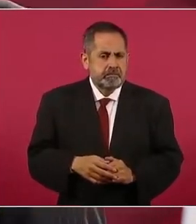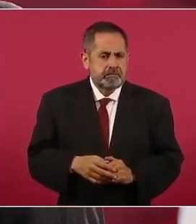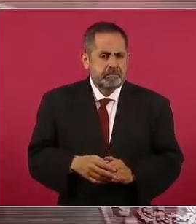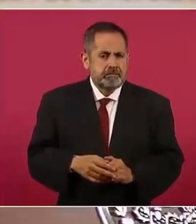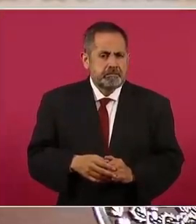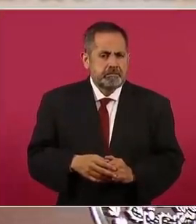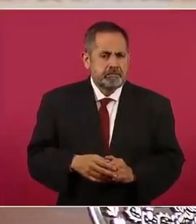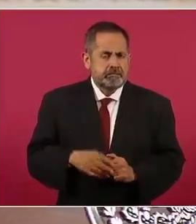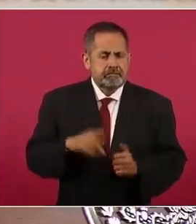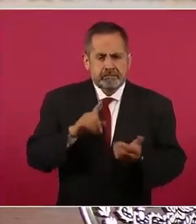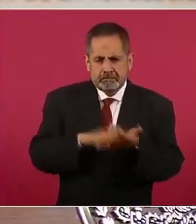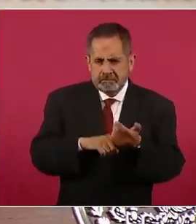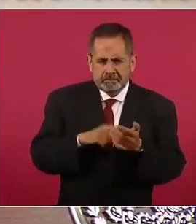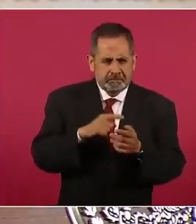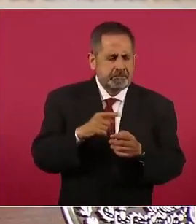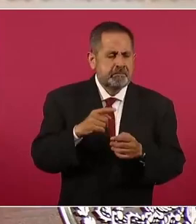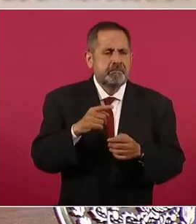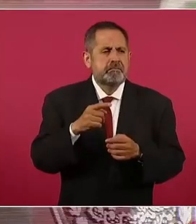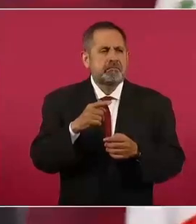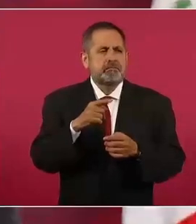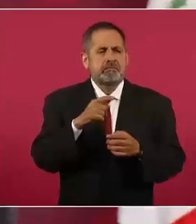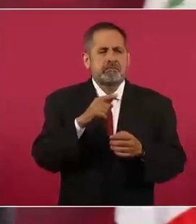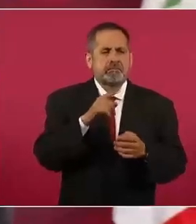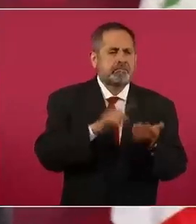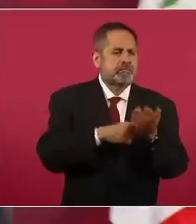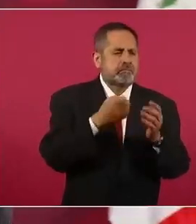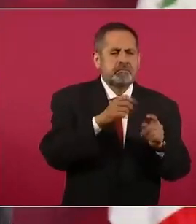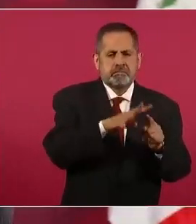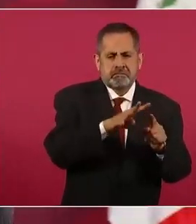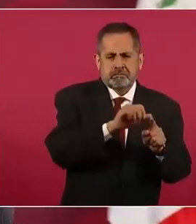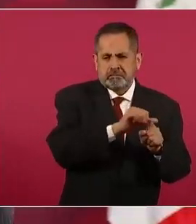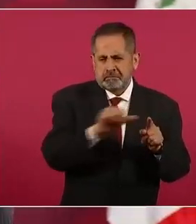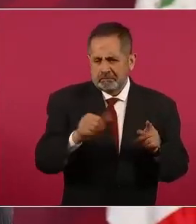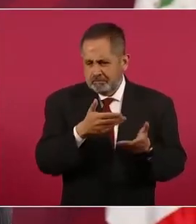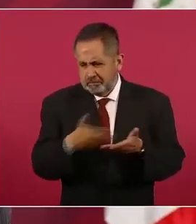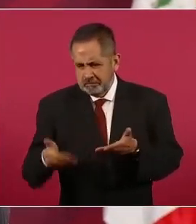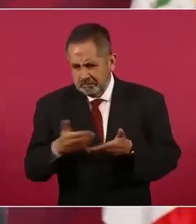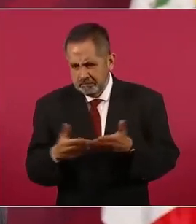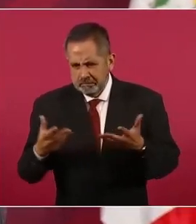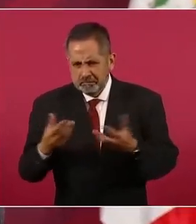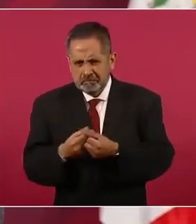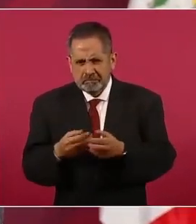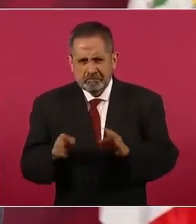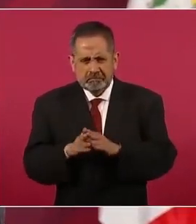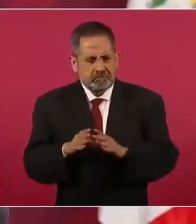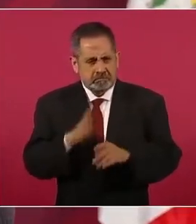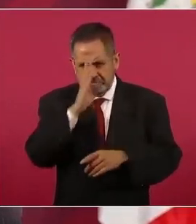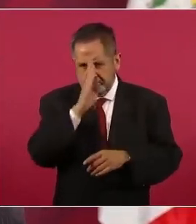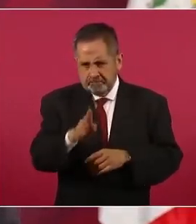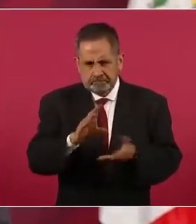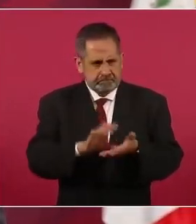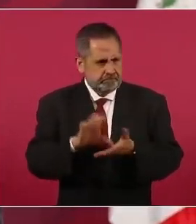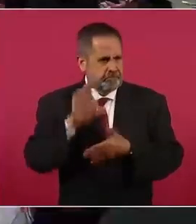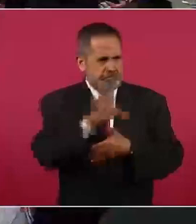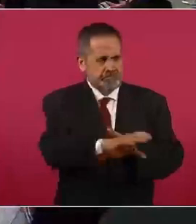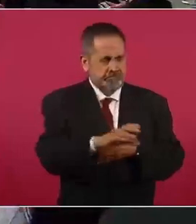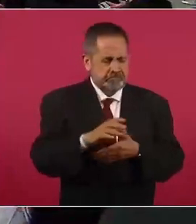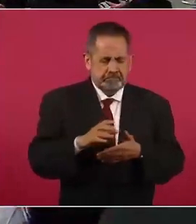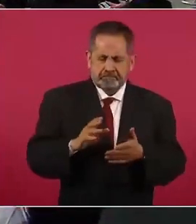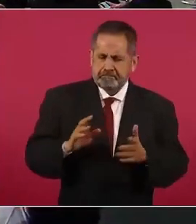que recibió del 19 a la fecha de manera directa.